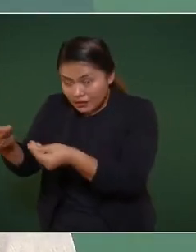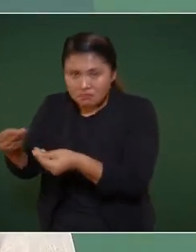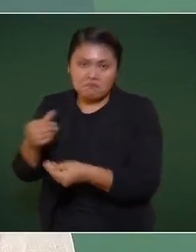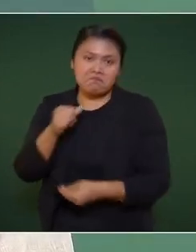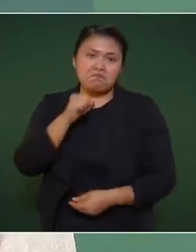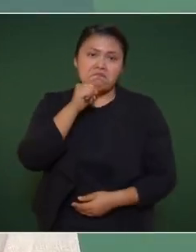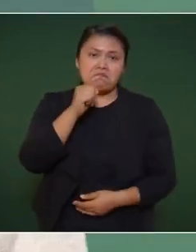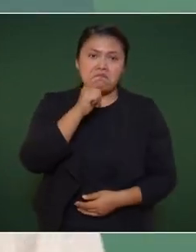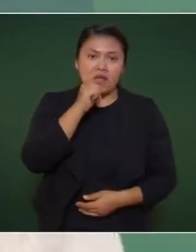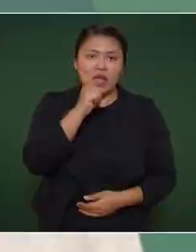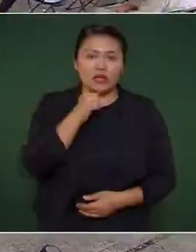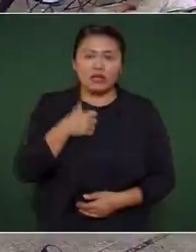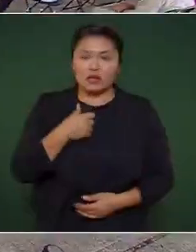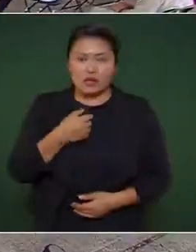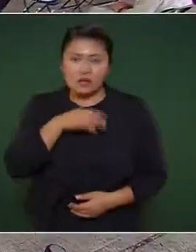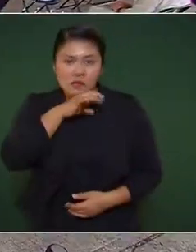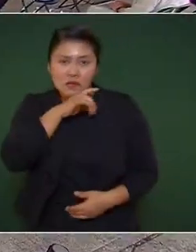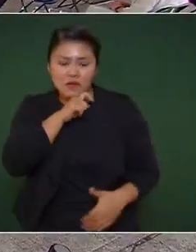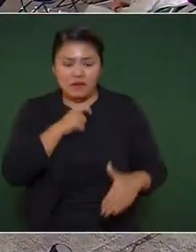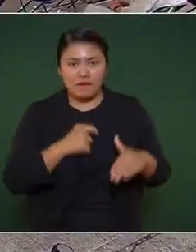Había moche, piquete de ojo,